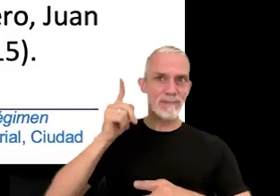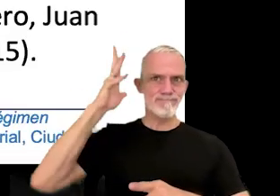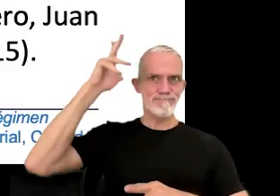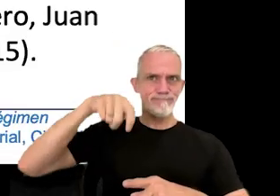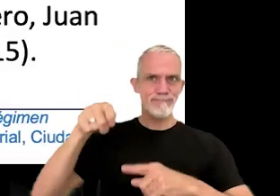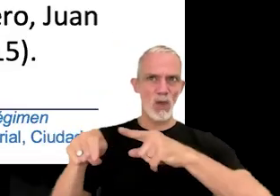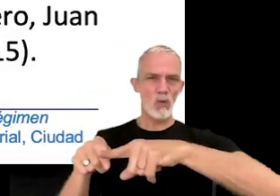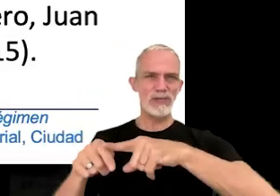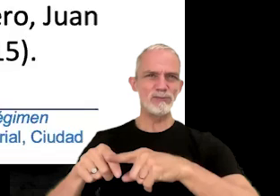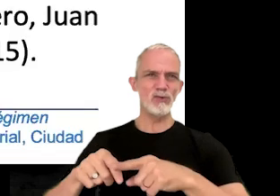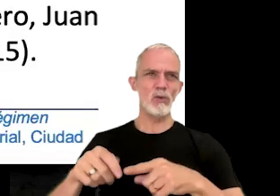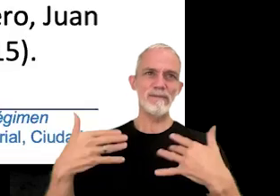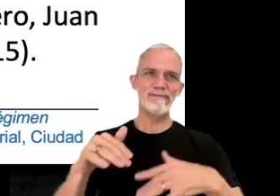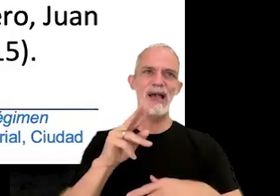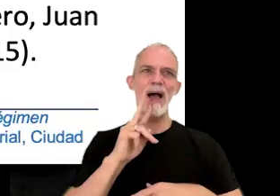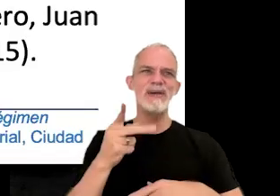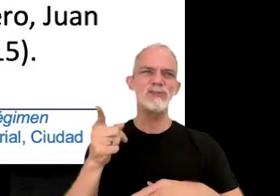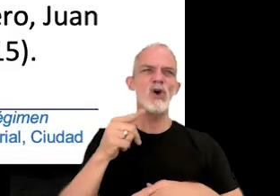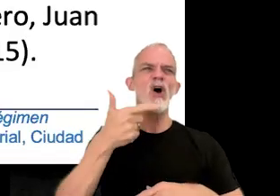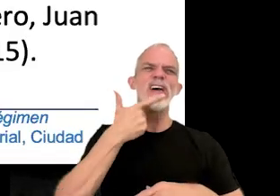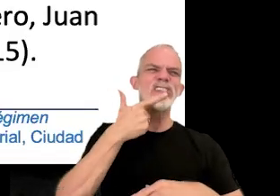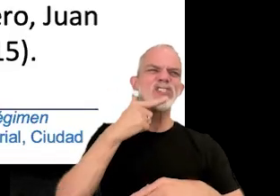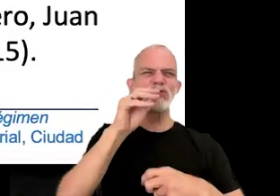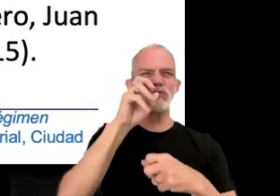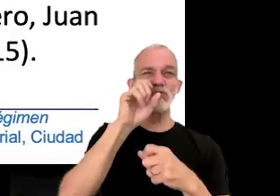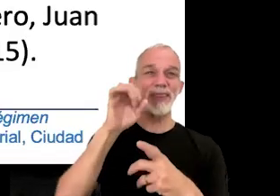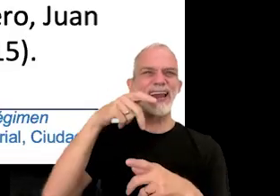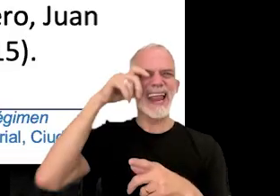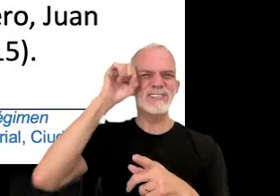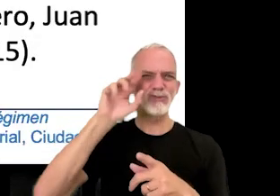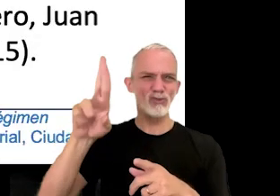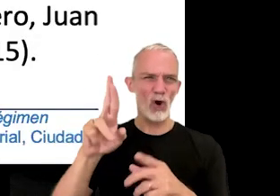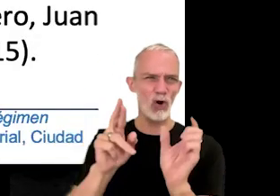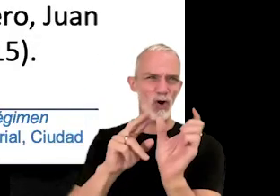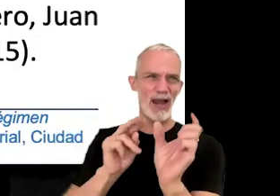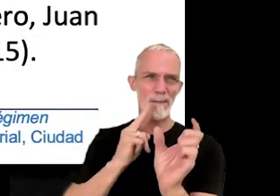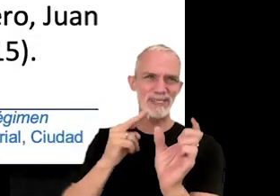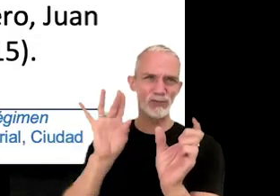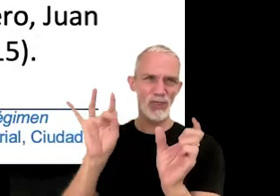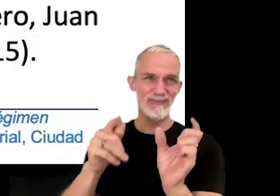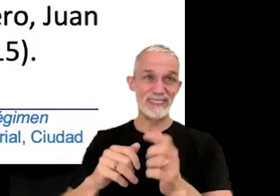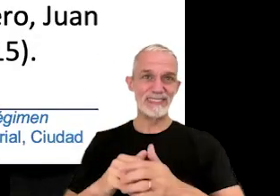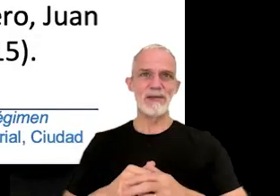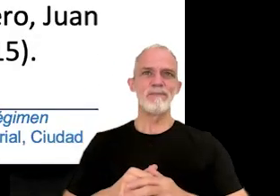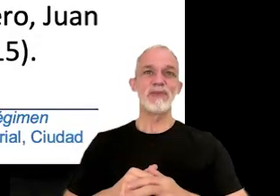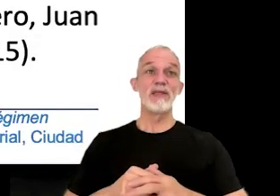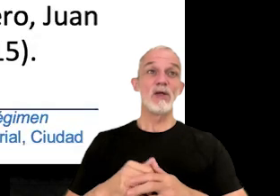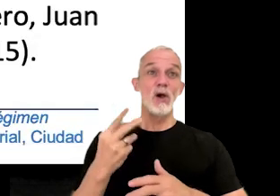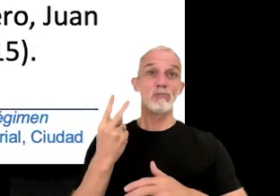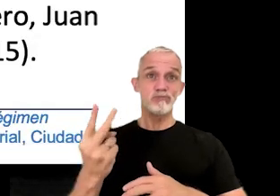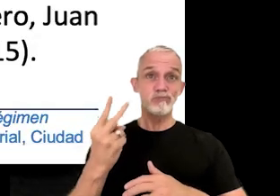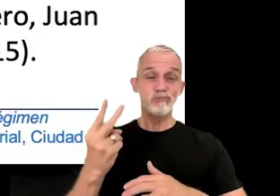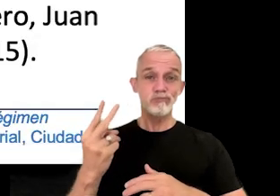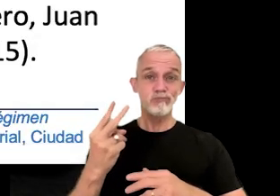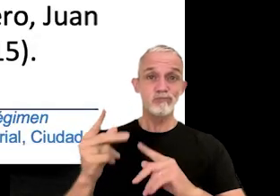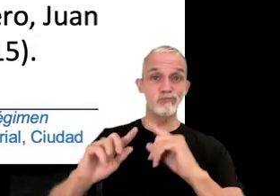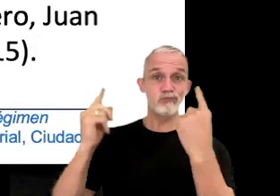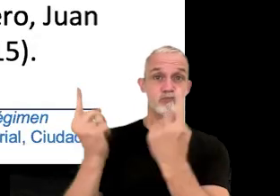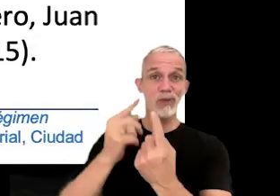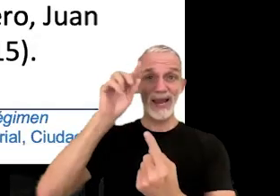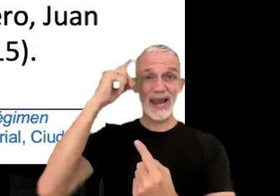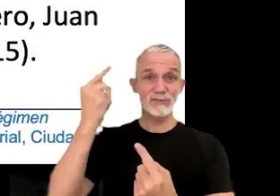este apellido es bastante complicado, Stretch Néstor, y ambas salas de la Cámara Nacional del